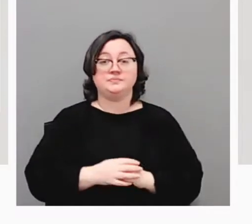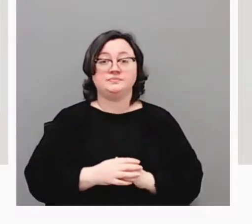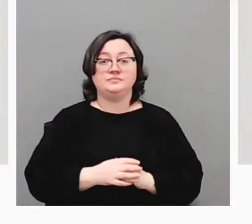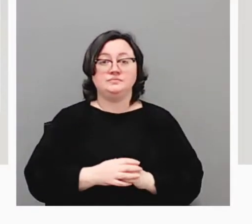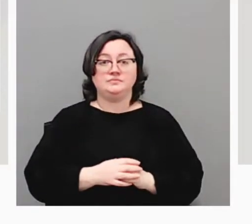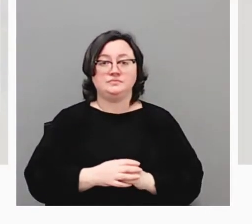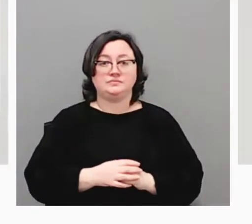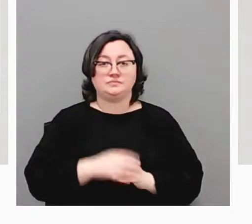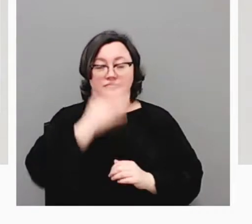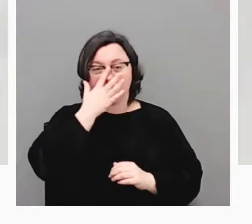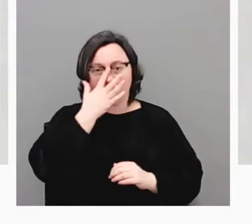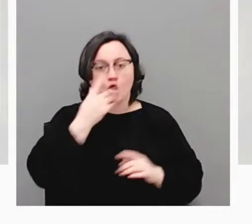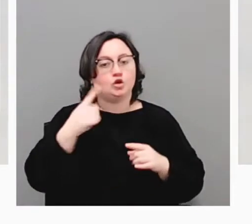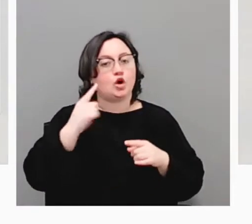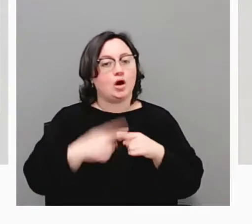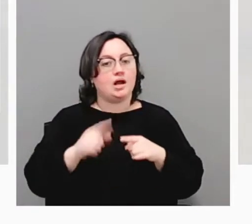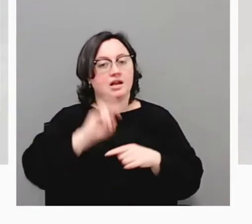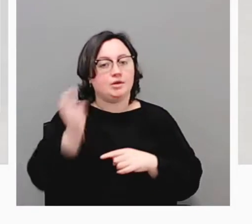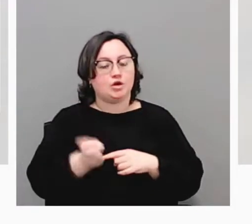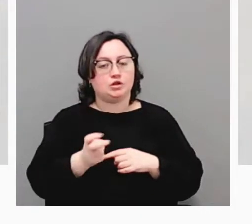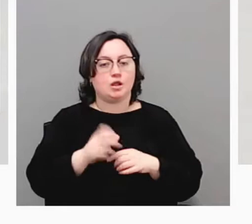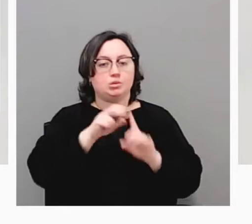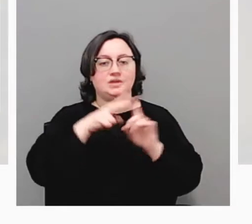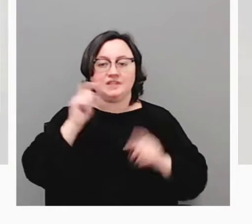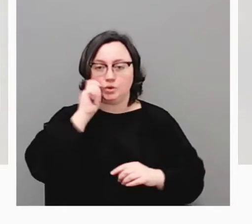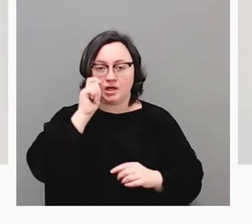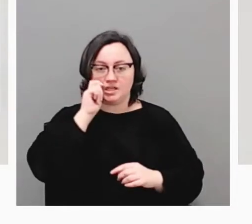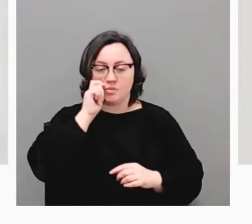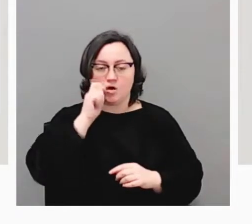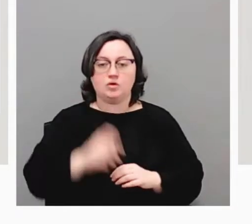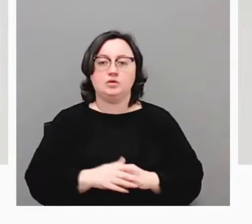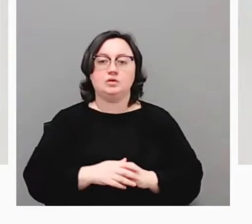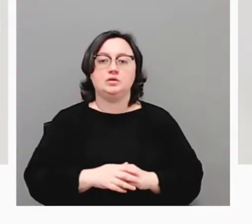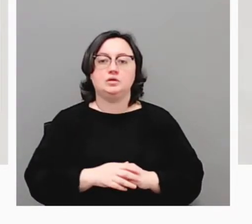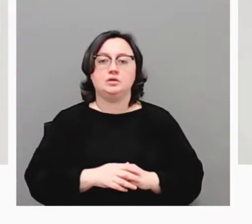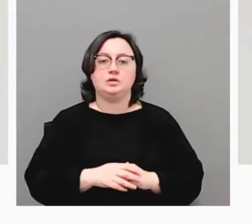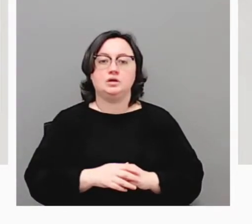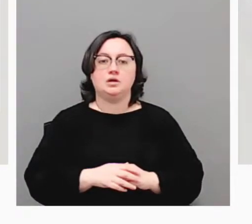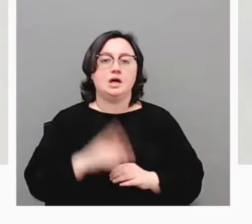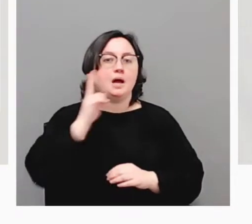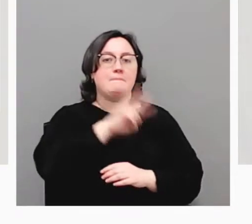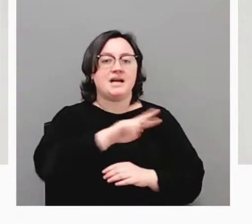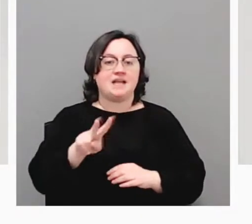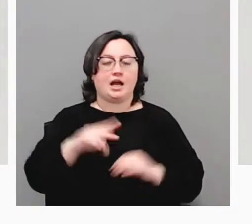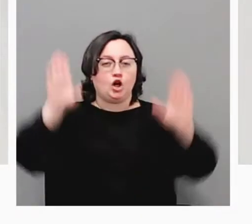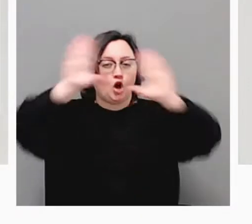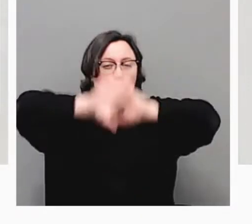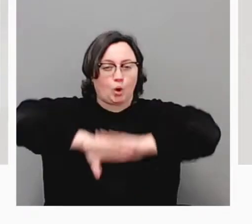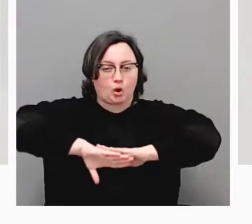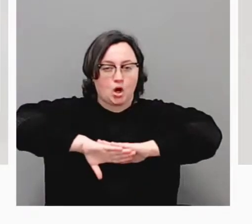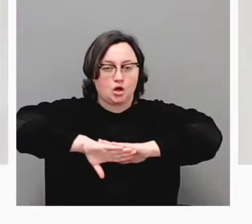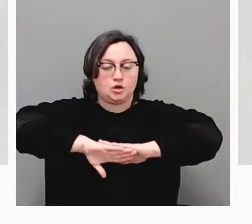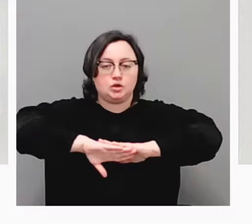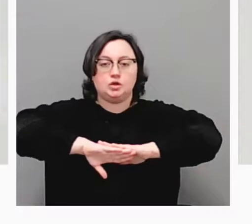Y otro elemento que también es interesante, ¿no?, que a veces perdemos de vista, ¿no?, porque se ve sobre todo por las noches, es el paisaje nocturno, ¿no? O sea, la industria, sobre todo la